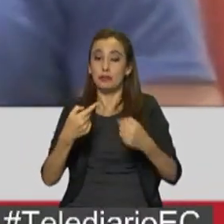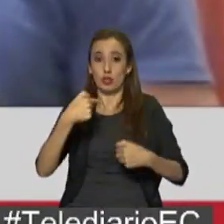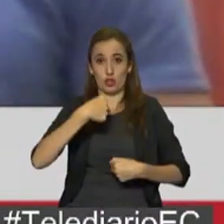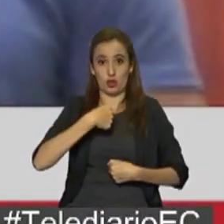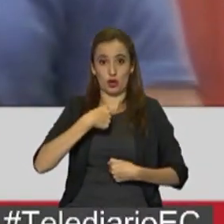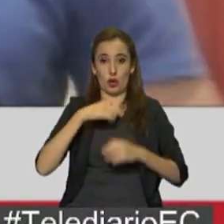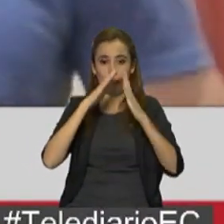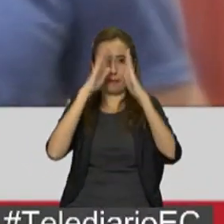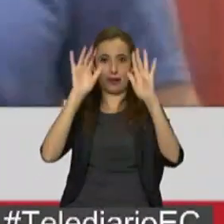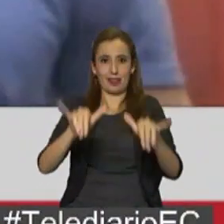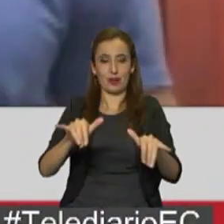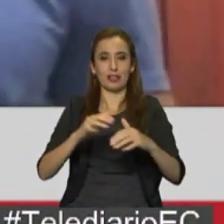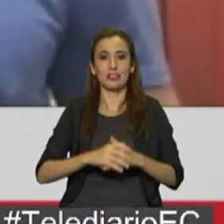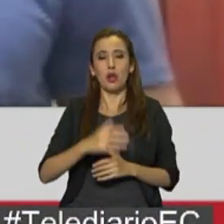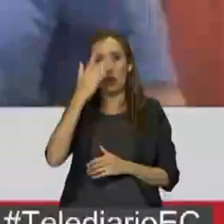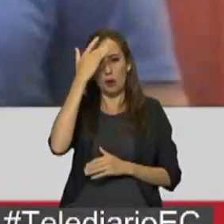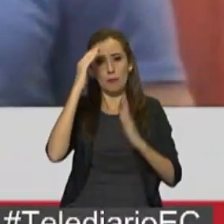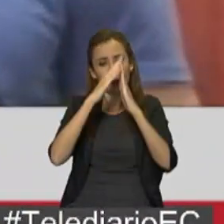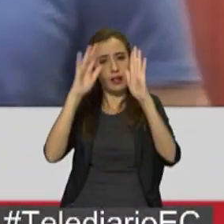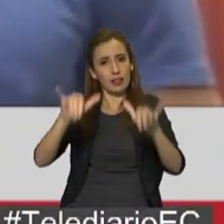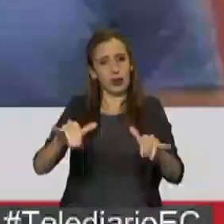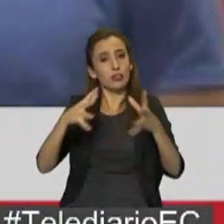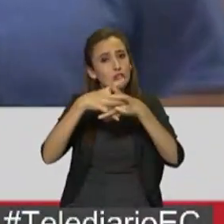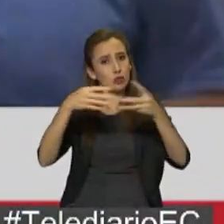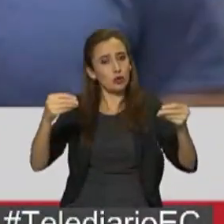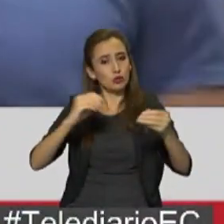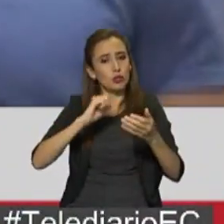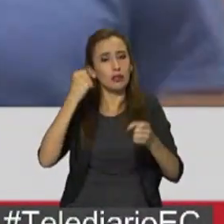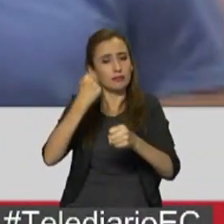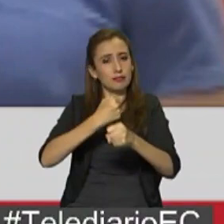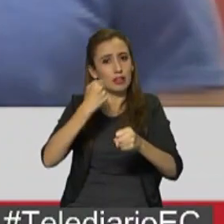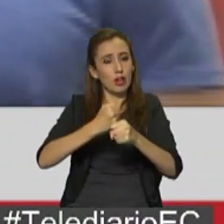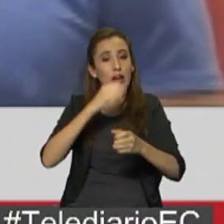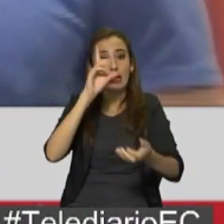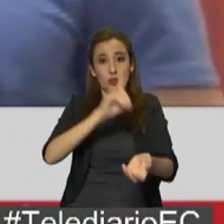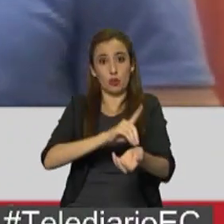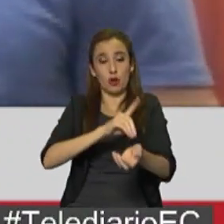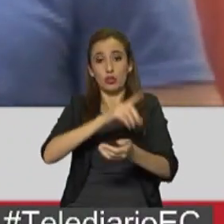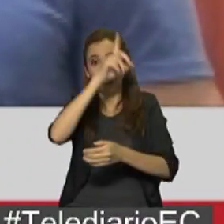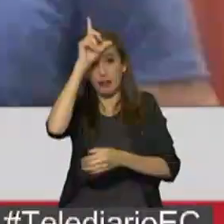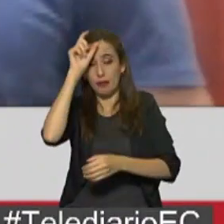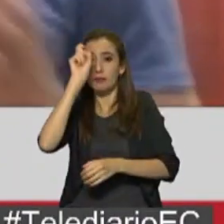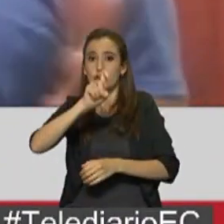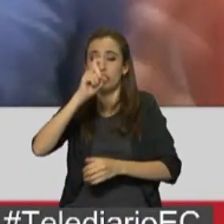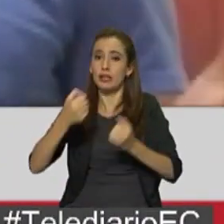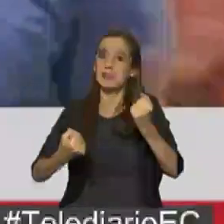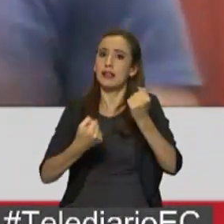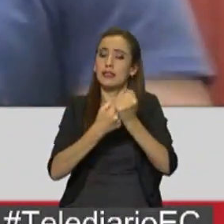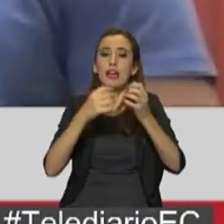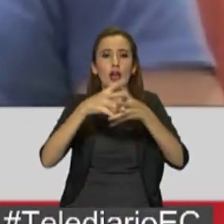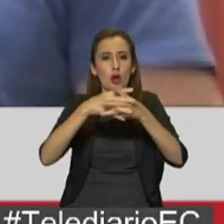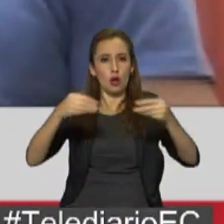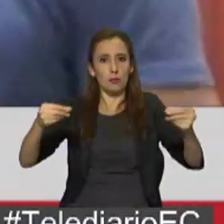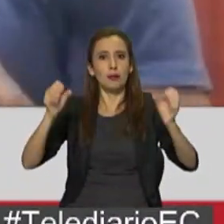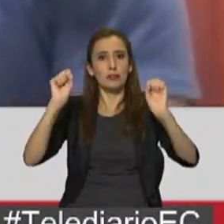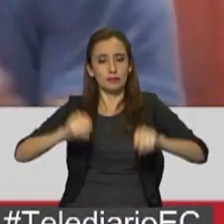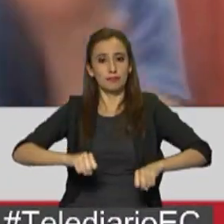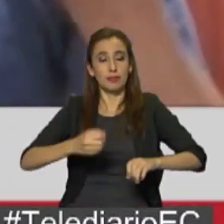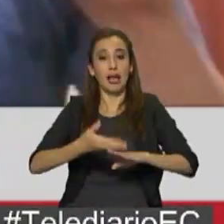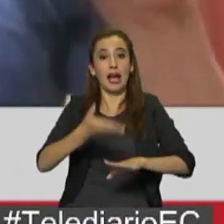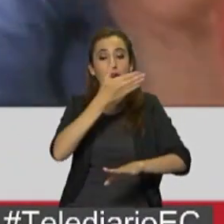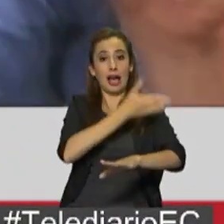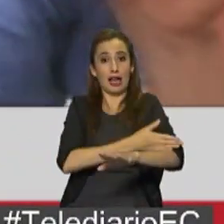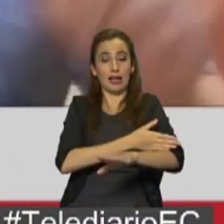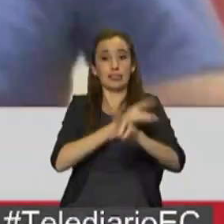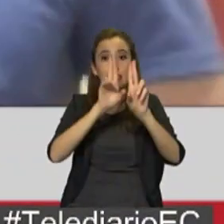me quedo en casa porque quedarnos en casa es el esfuerzo que los médicos necesitan para vencer lavandería y pronto la venceremos pero antes